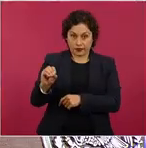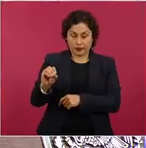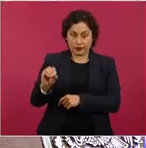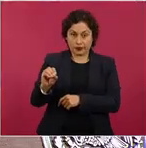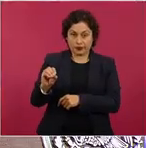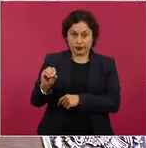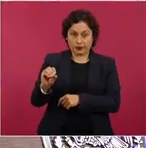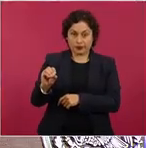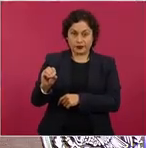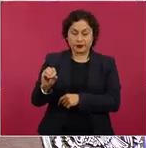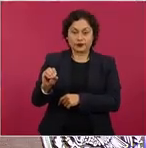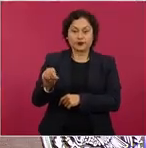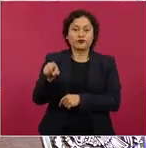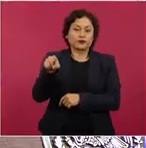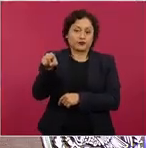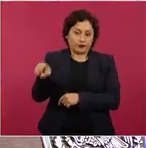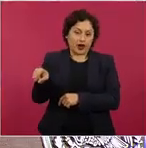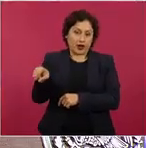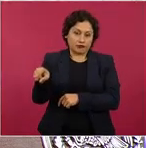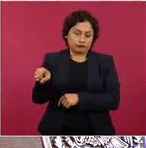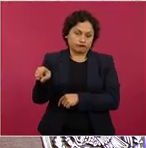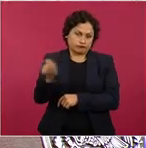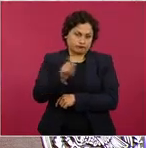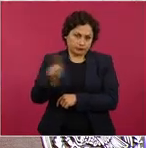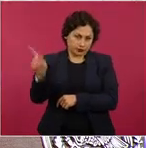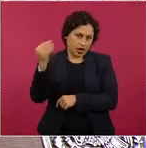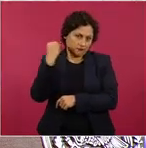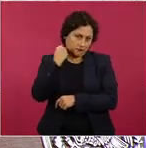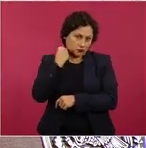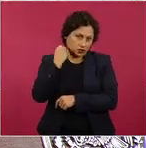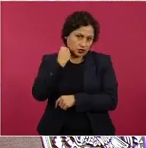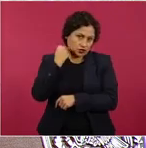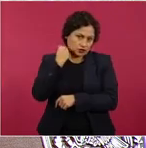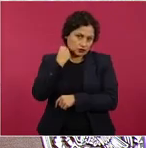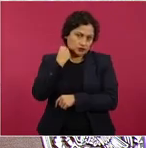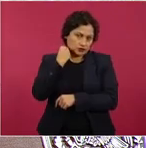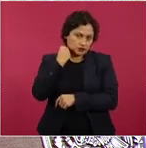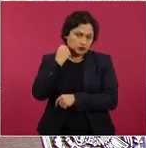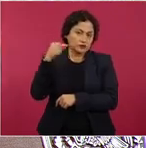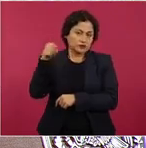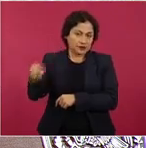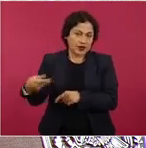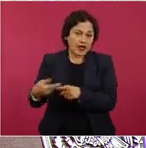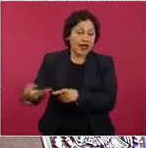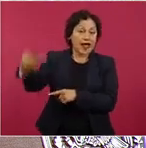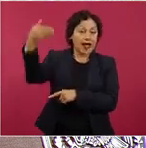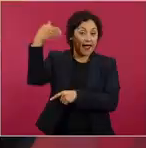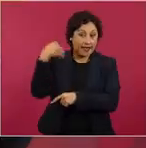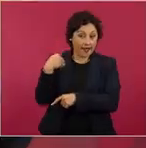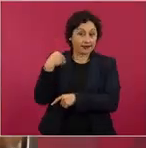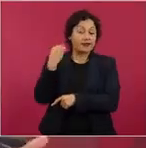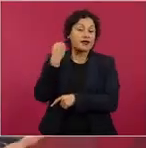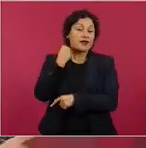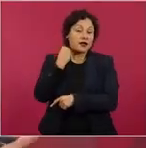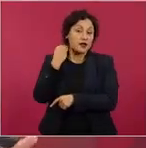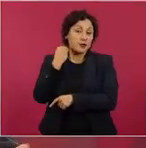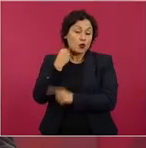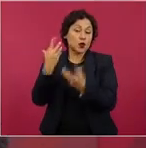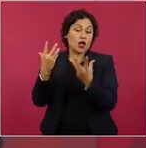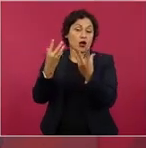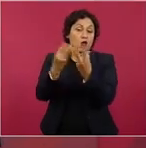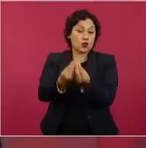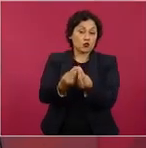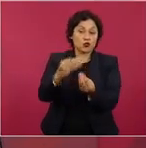pues es abogado y era abogado de Salinas de